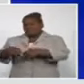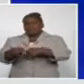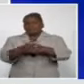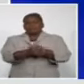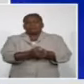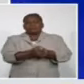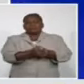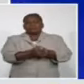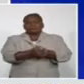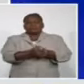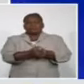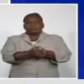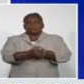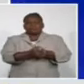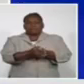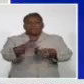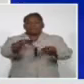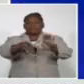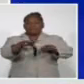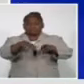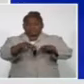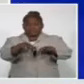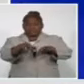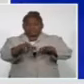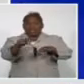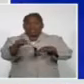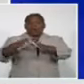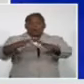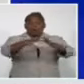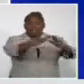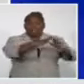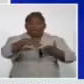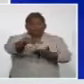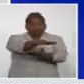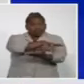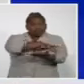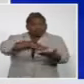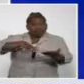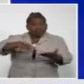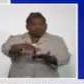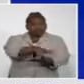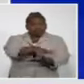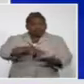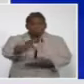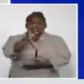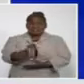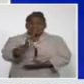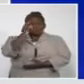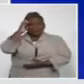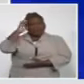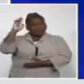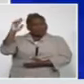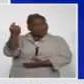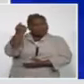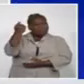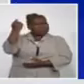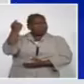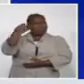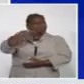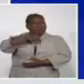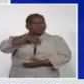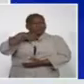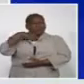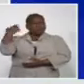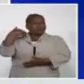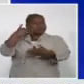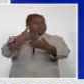institucionales, pero a veces es en una comunidad. Siempre recordamos el primer evento que me acuerdo, que se enfrentó aquí